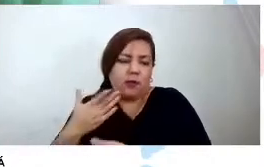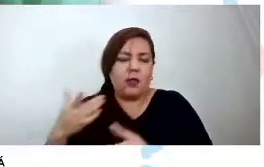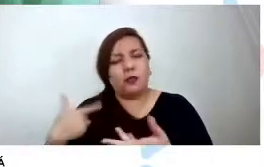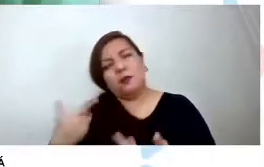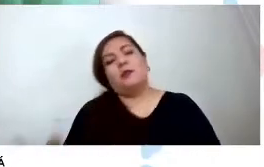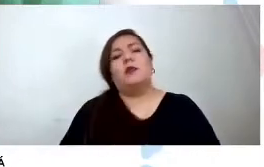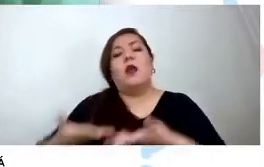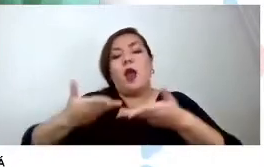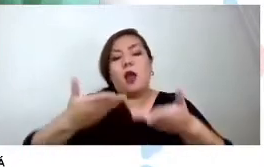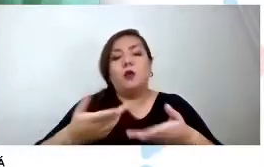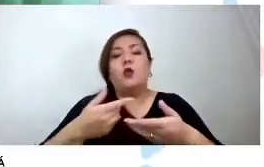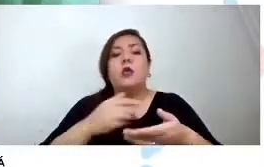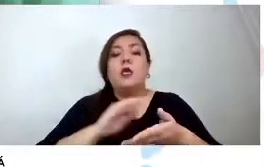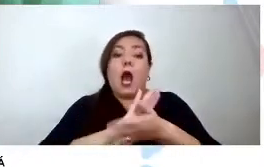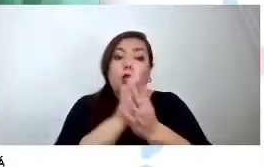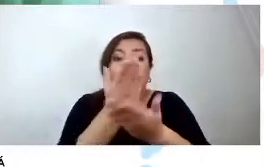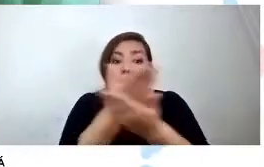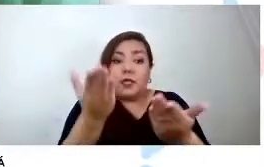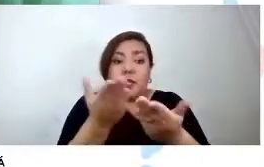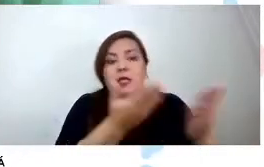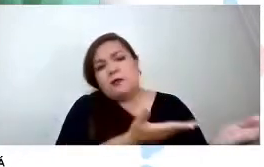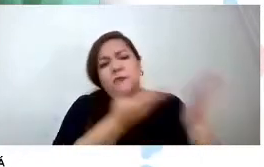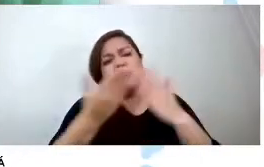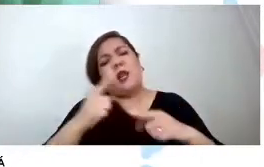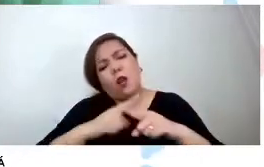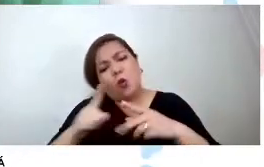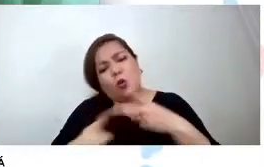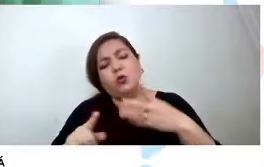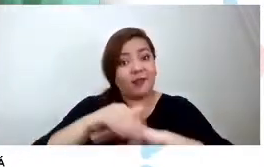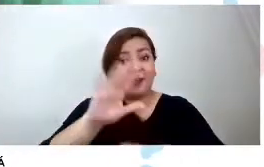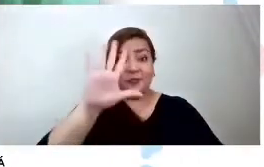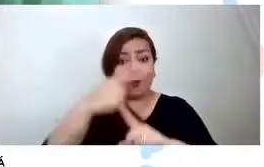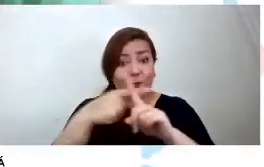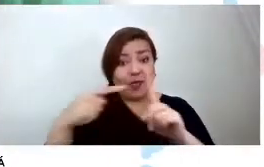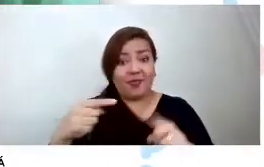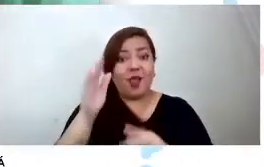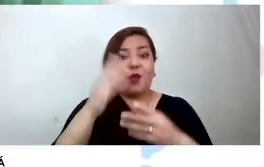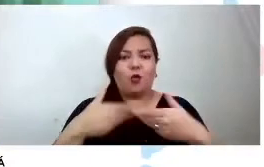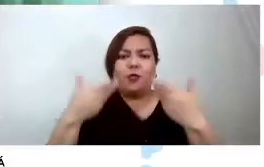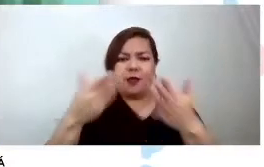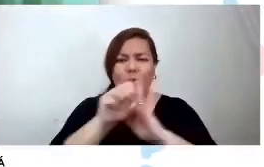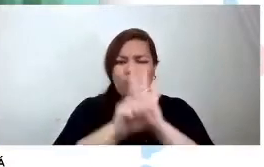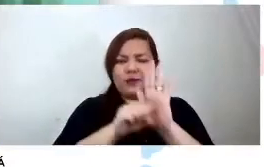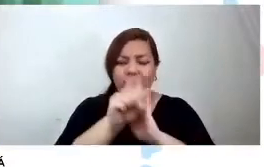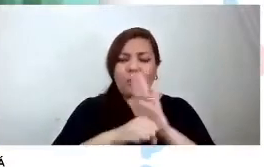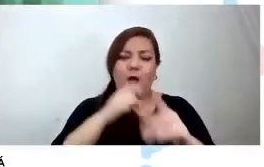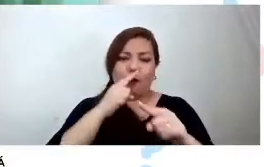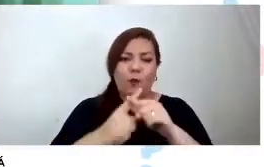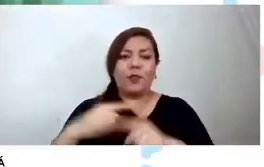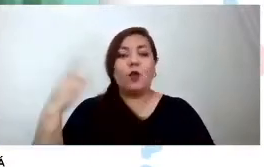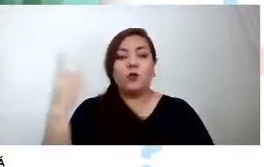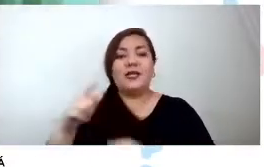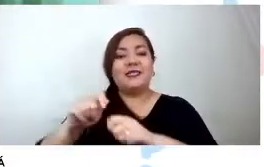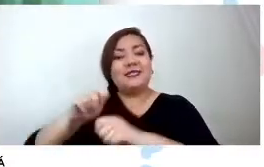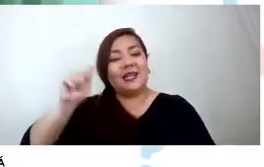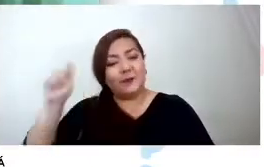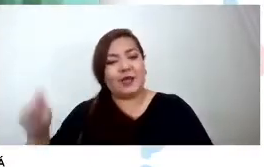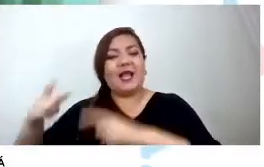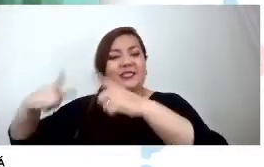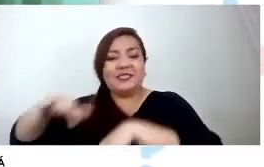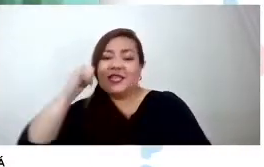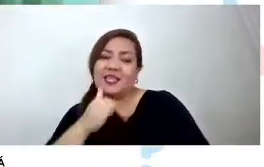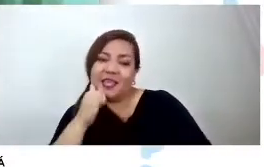distintas actividades que tenemos también para ustedes, a nombre de la Universidad de Tarapacá, sede Iquique, de su proyecto